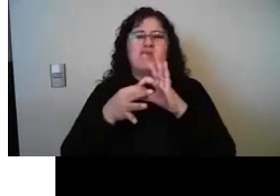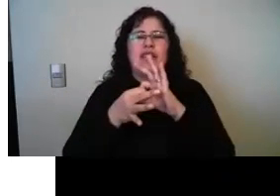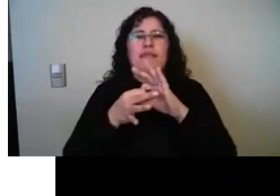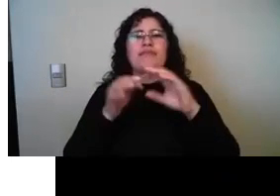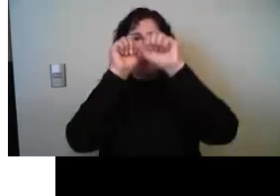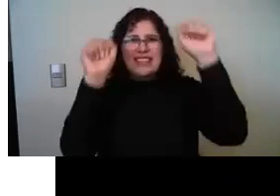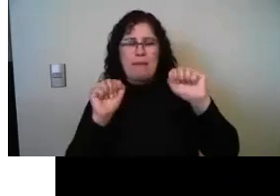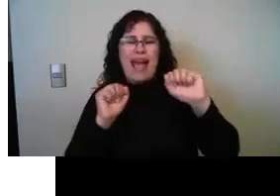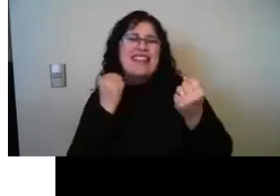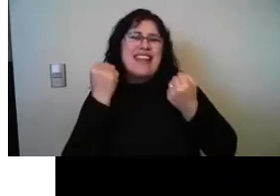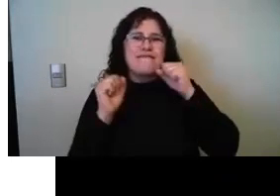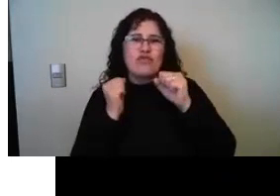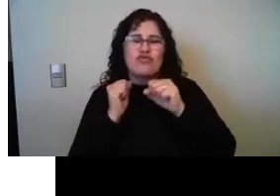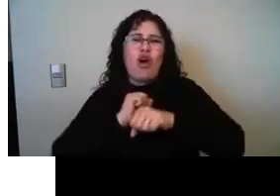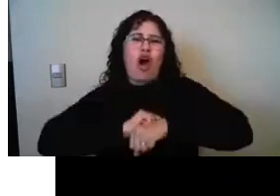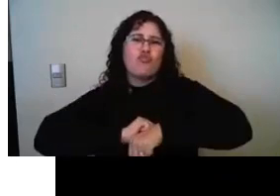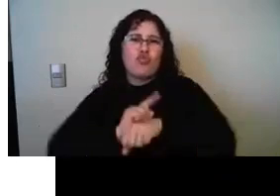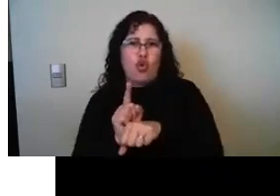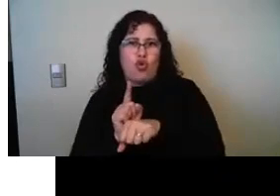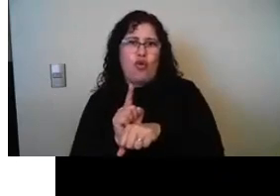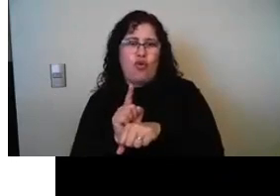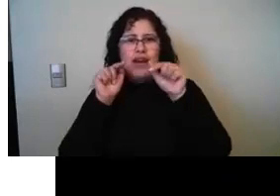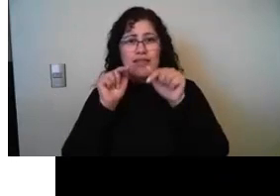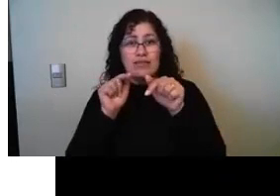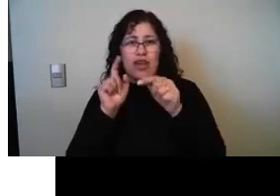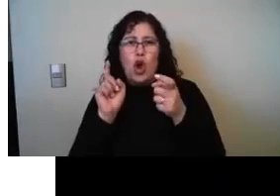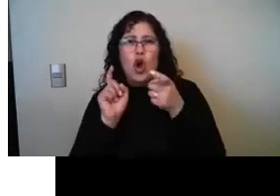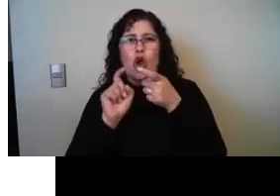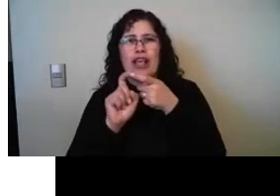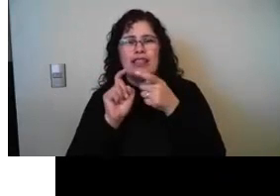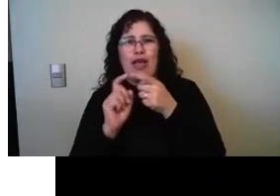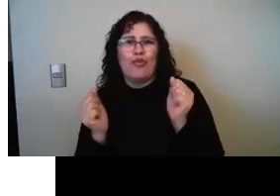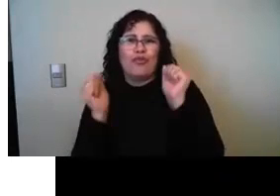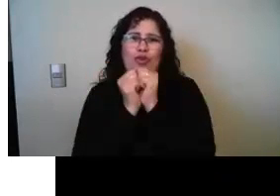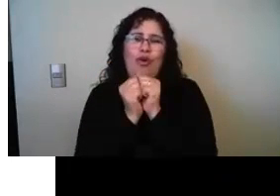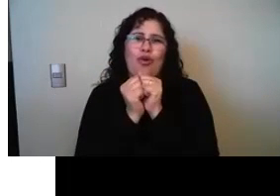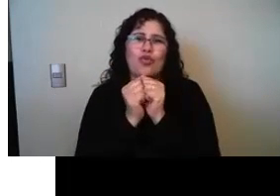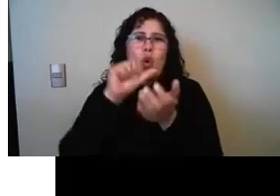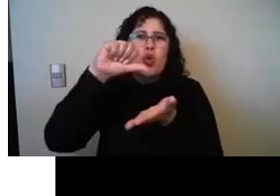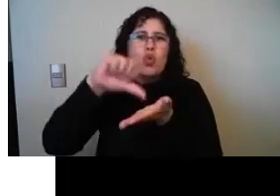forma van a tener conexión con los núcleos